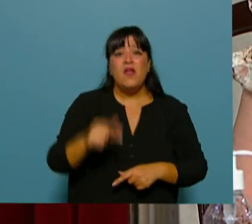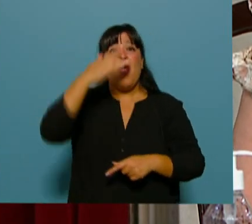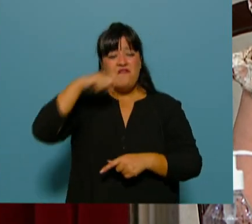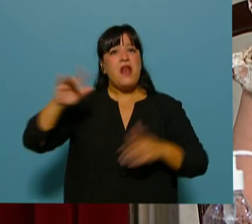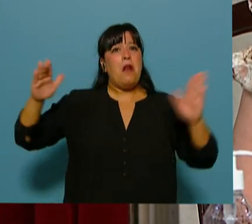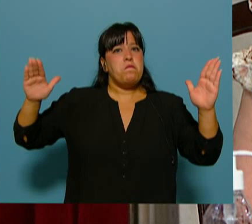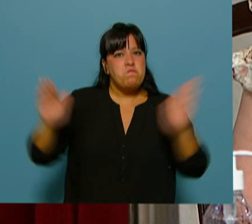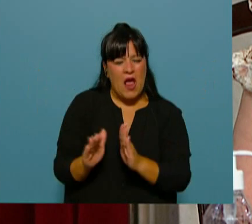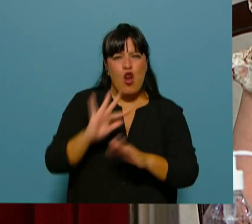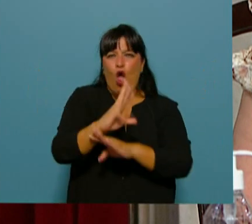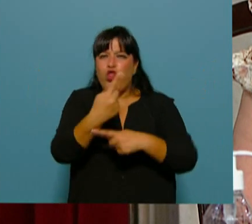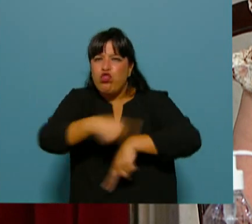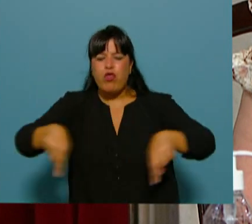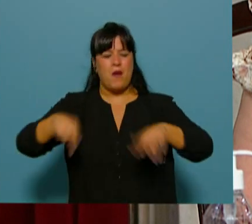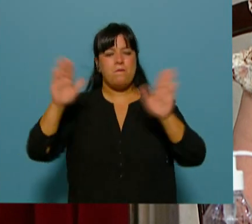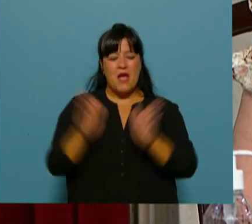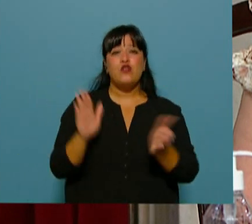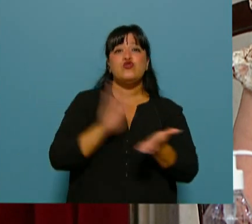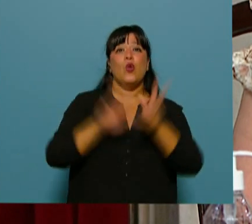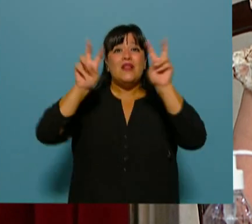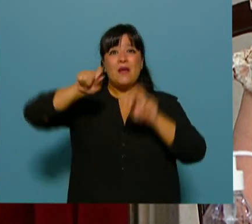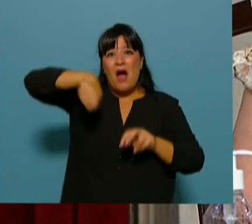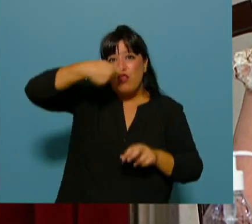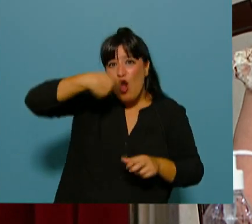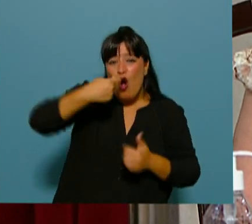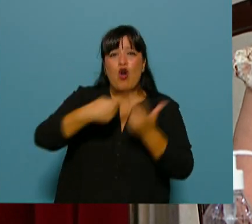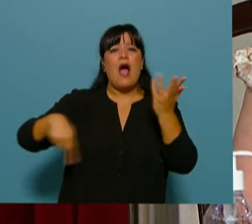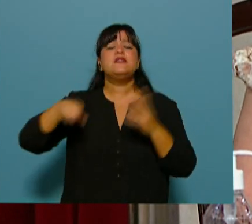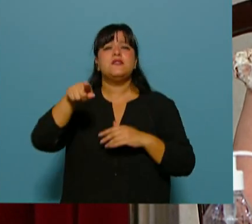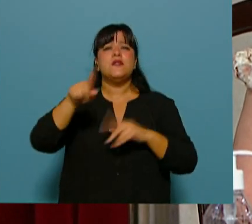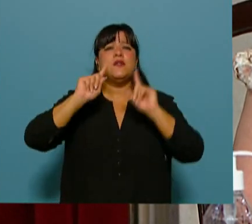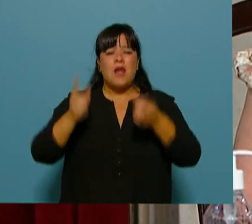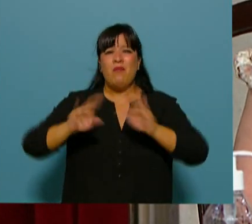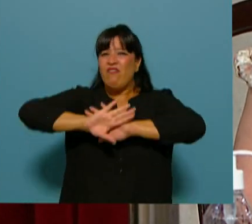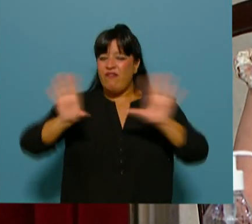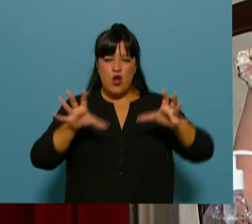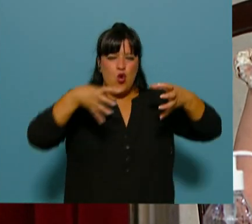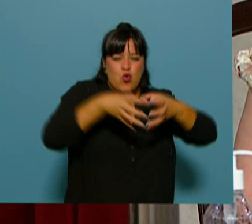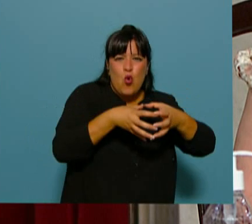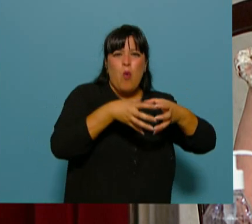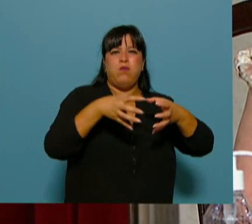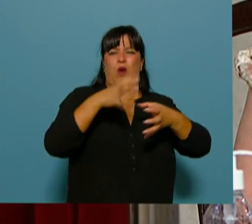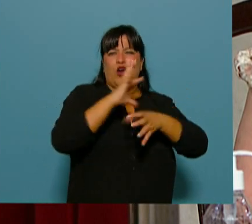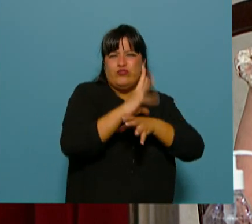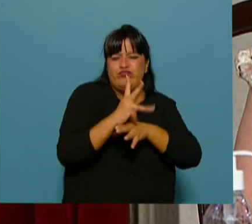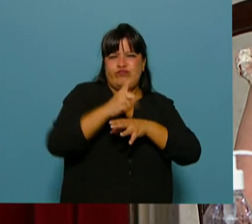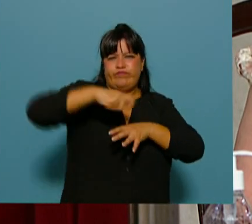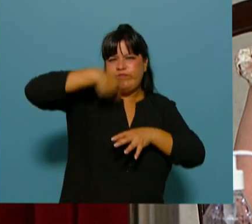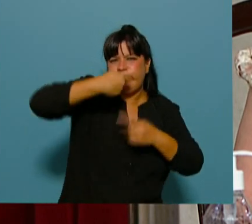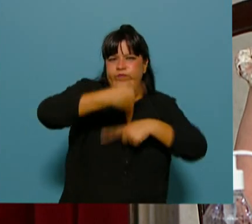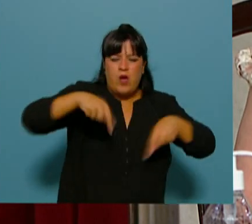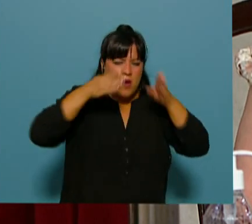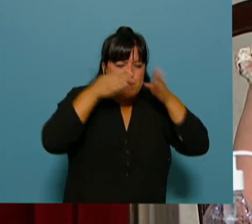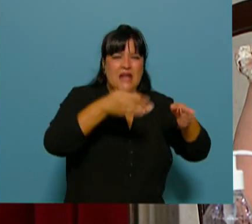reducir. En la política de drogas priorizamos la desarticulación de las organizaciones criminales dedicadas